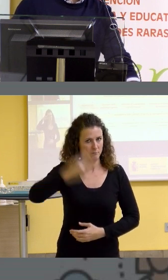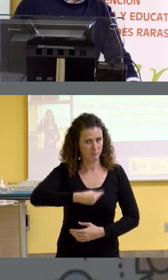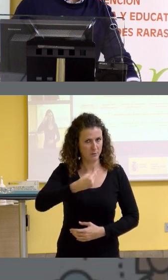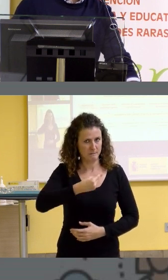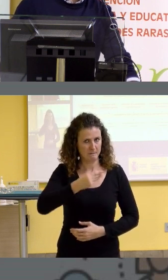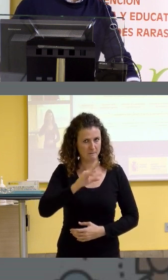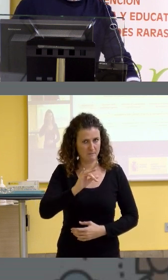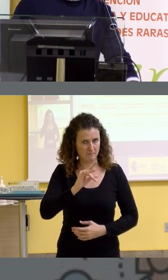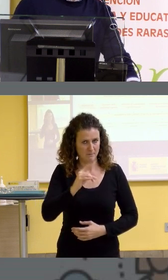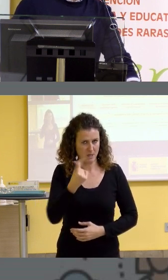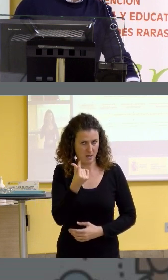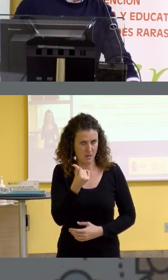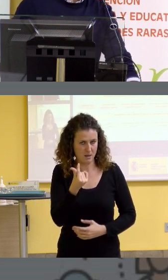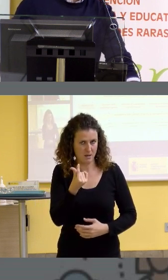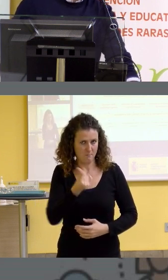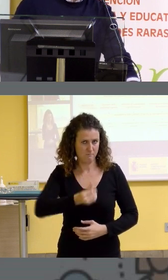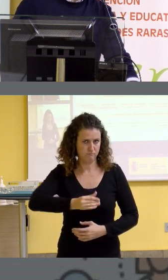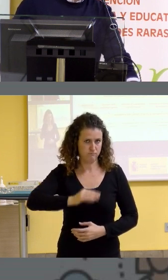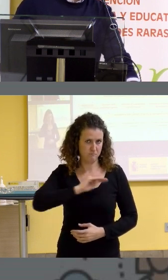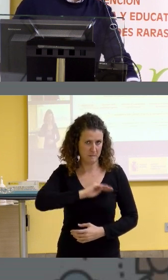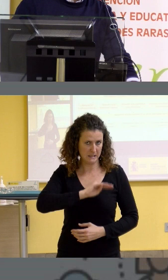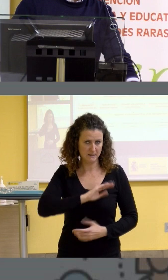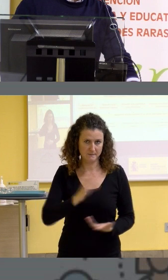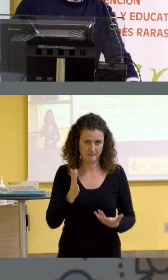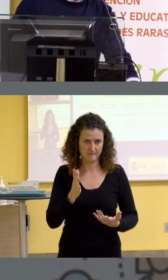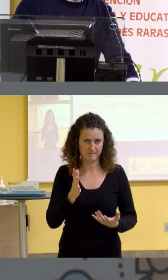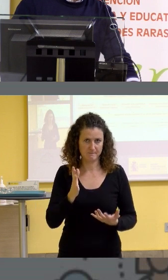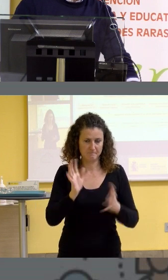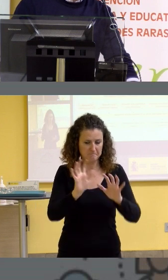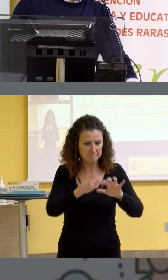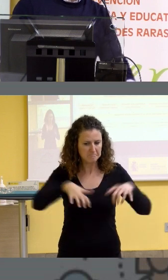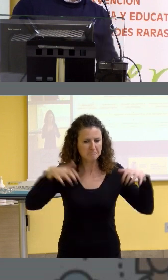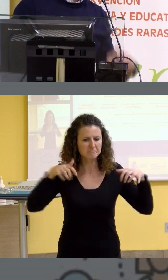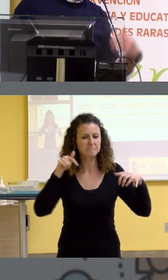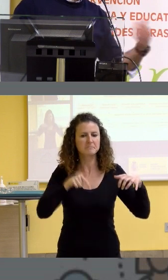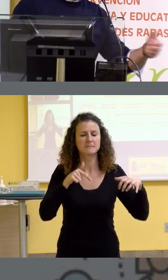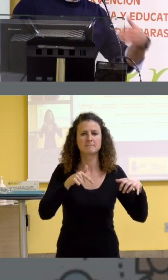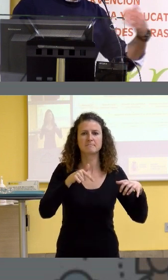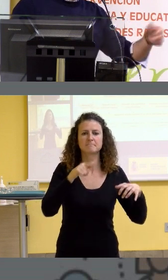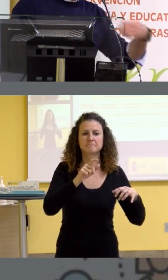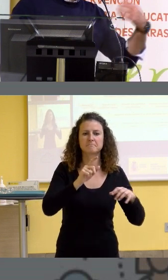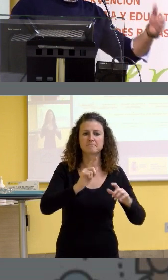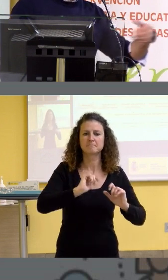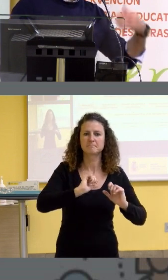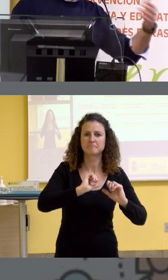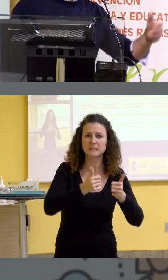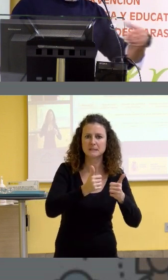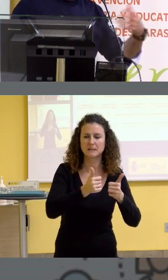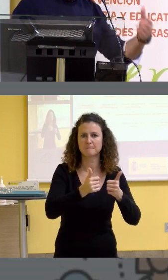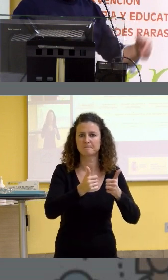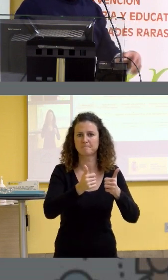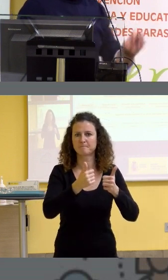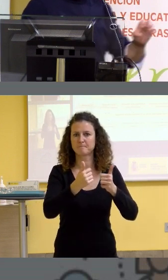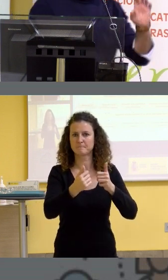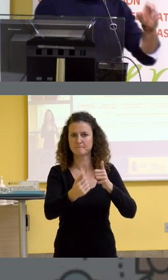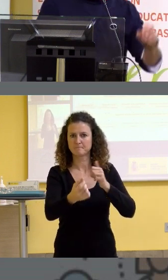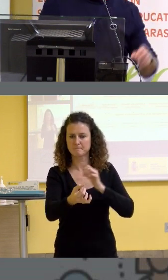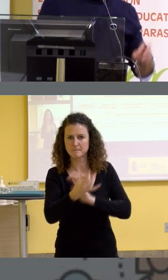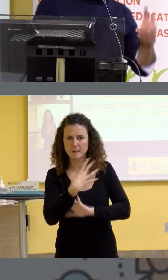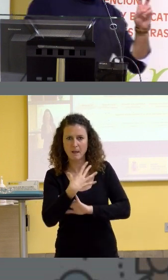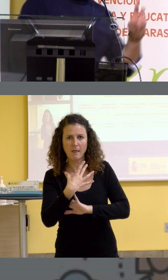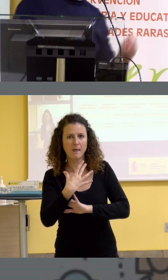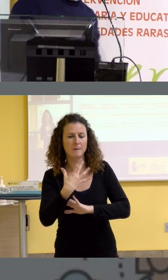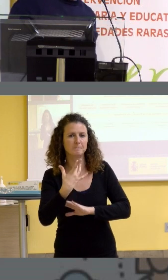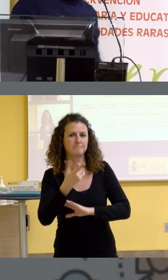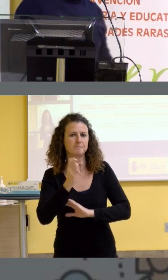les untaron de dinero para estos advisory boards. Empezaron a mandarnos queries, ¿no? Esas que hacen cuando haces ensayos clínicos,